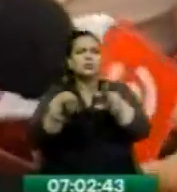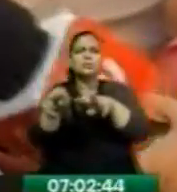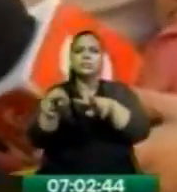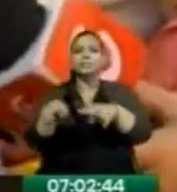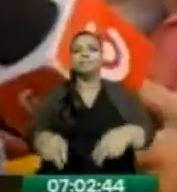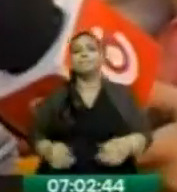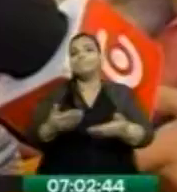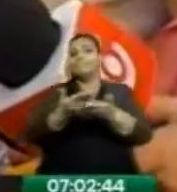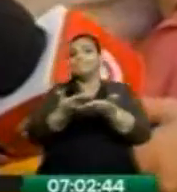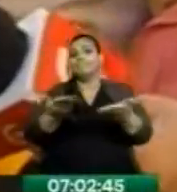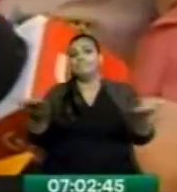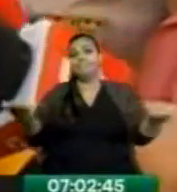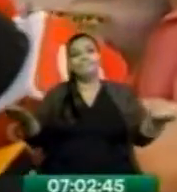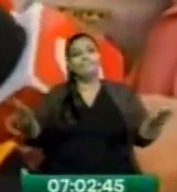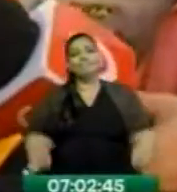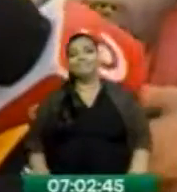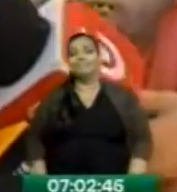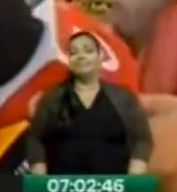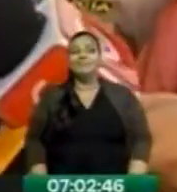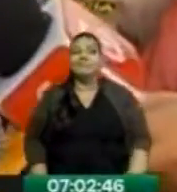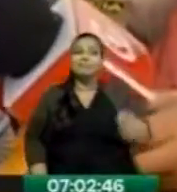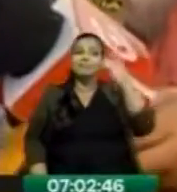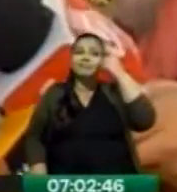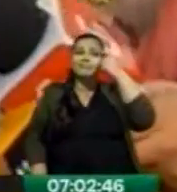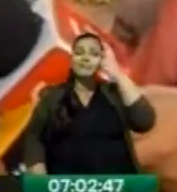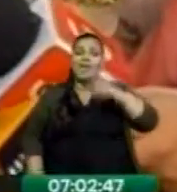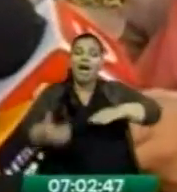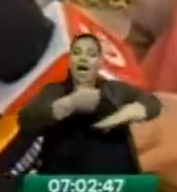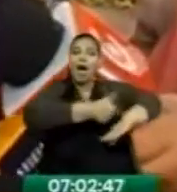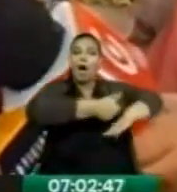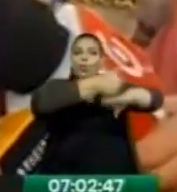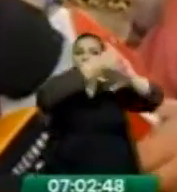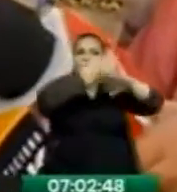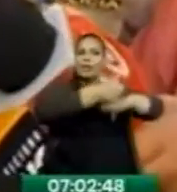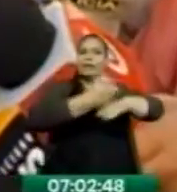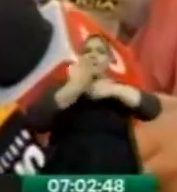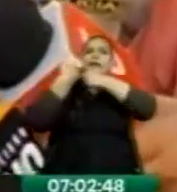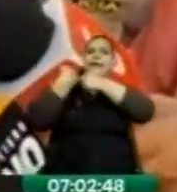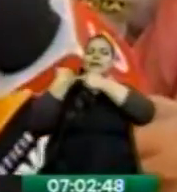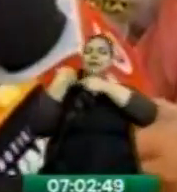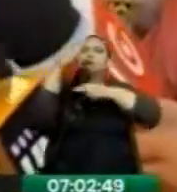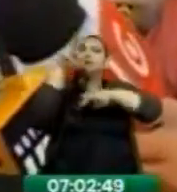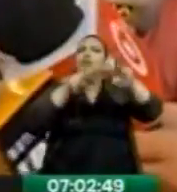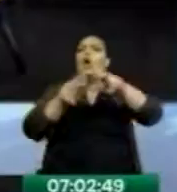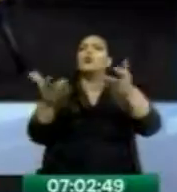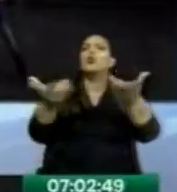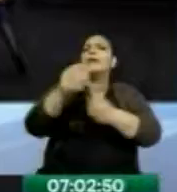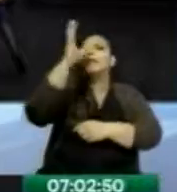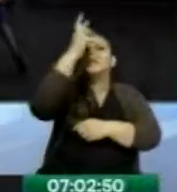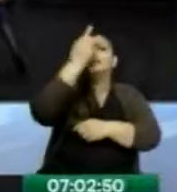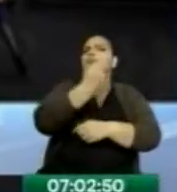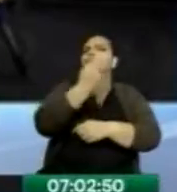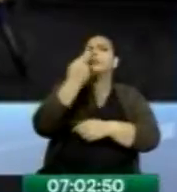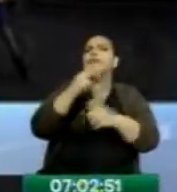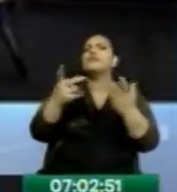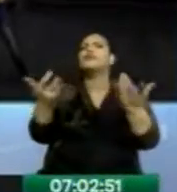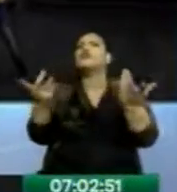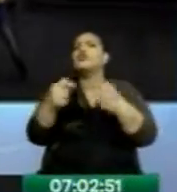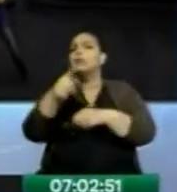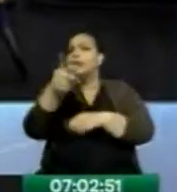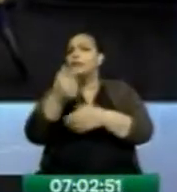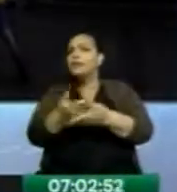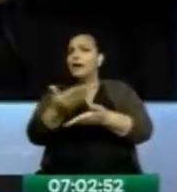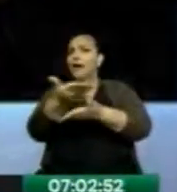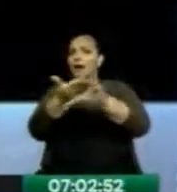clara demostración de la falta de controles y de regulación que tiene que existir en favor de la ciudadanía. No puede existir ni